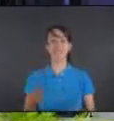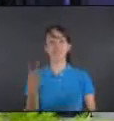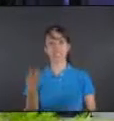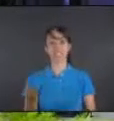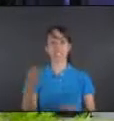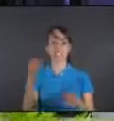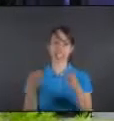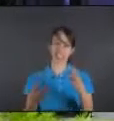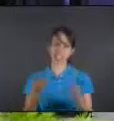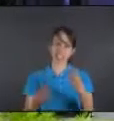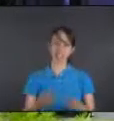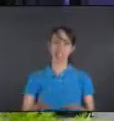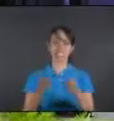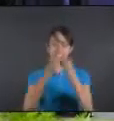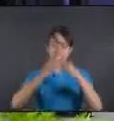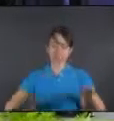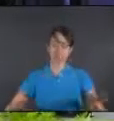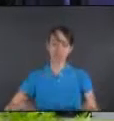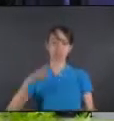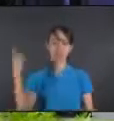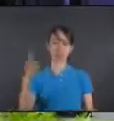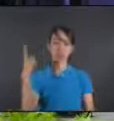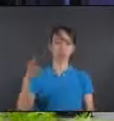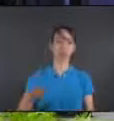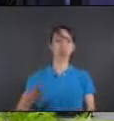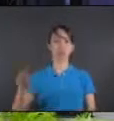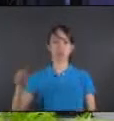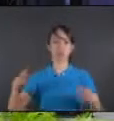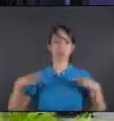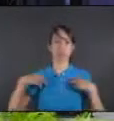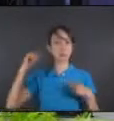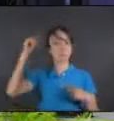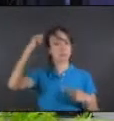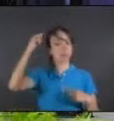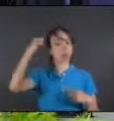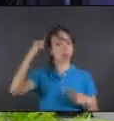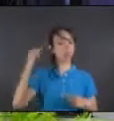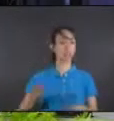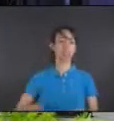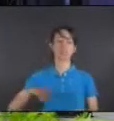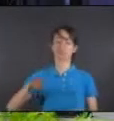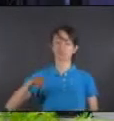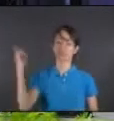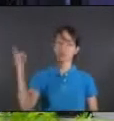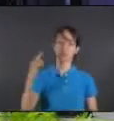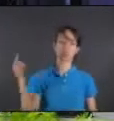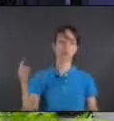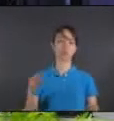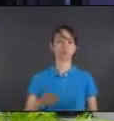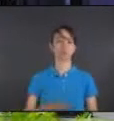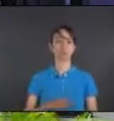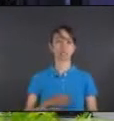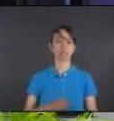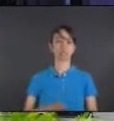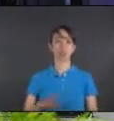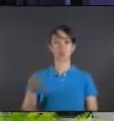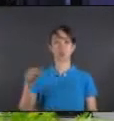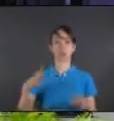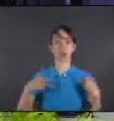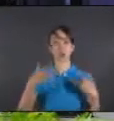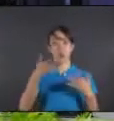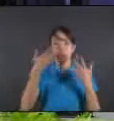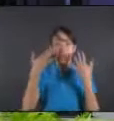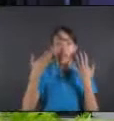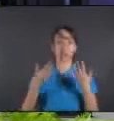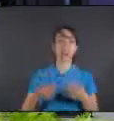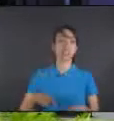usted. Pero te tienen que purificar. Por eso es que a veces entramos en pruebas de las que no salimos, hermano.